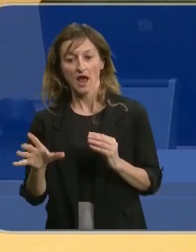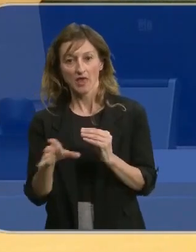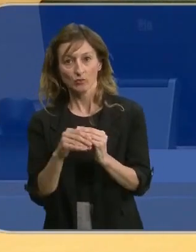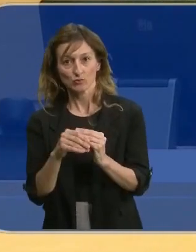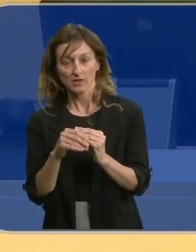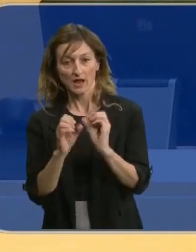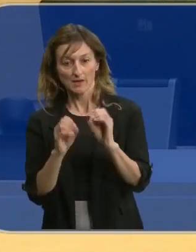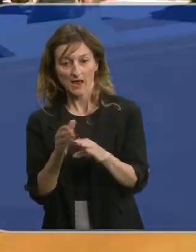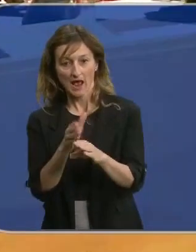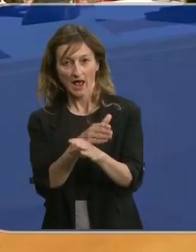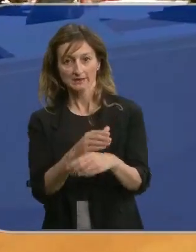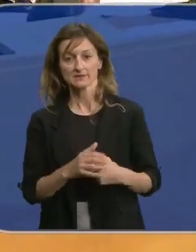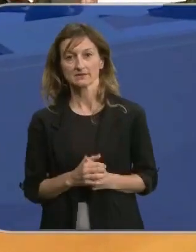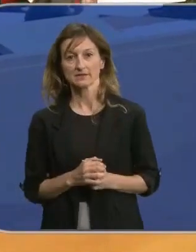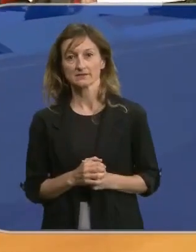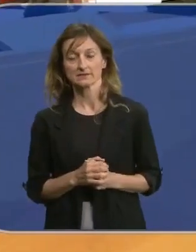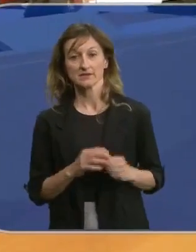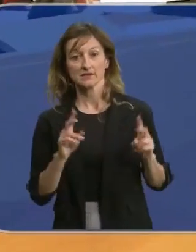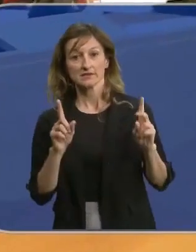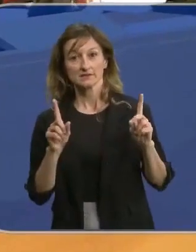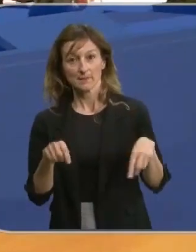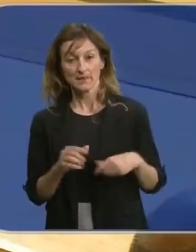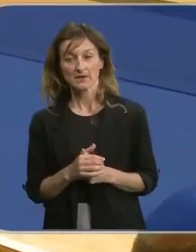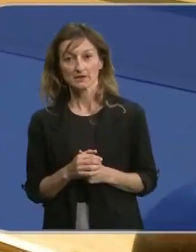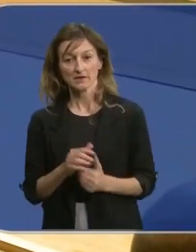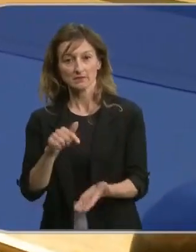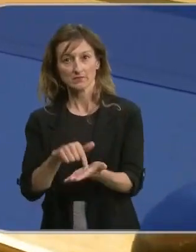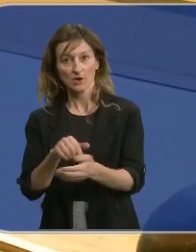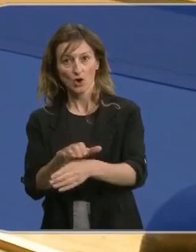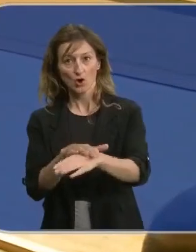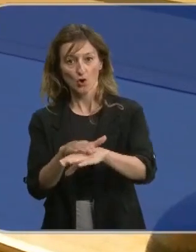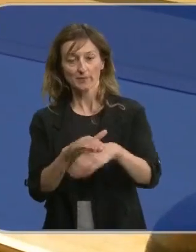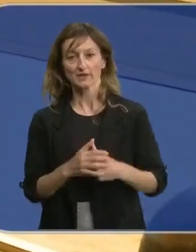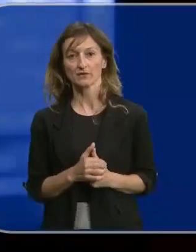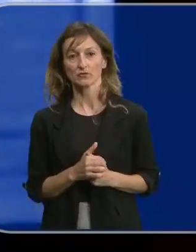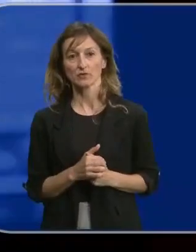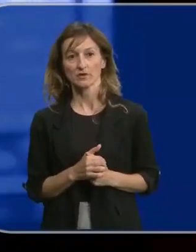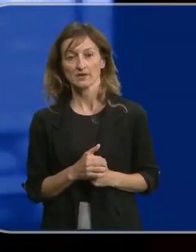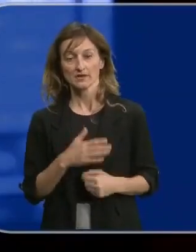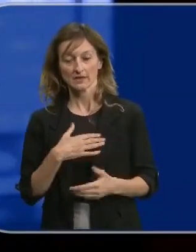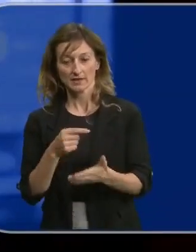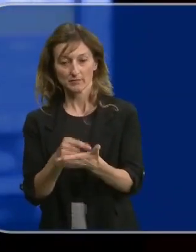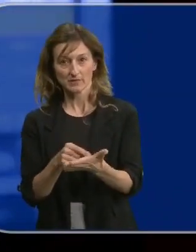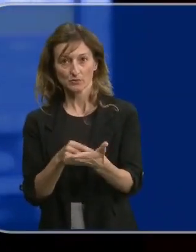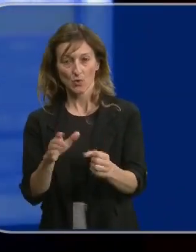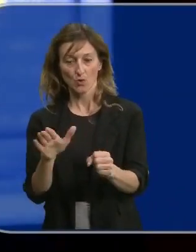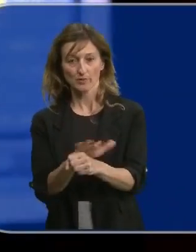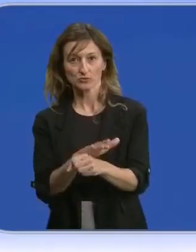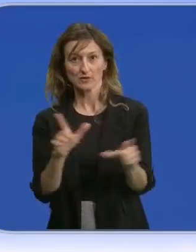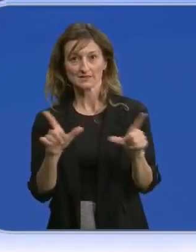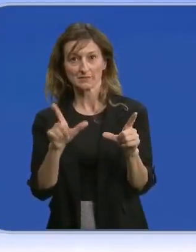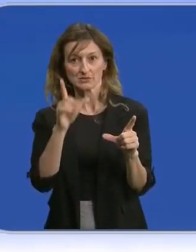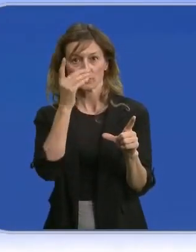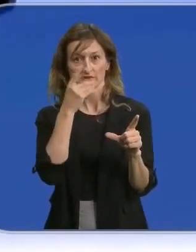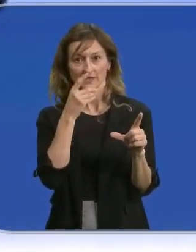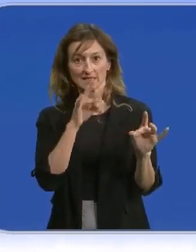documentos almacenados previamente en esta materia también ha sido reivindicativo con el gobierno pide presupuesto para mejorar la cobertura de la televisión